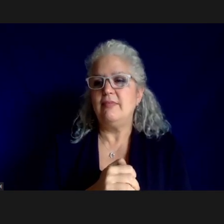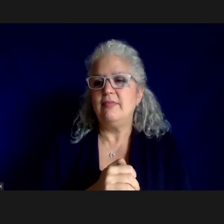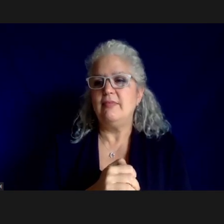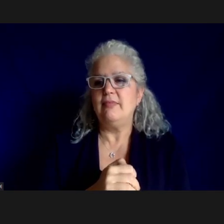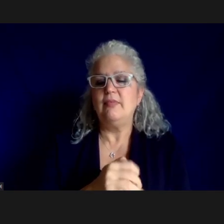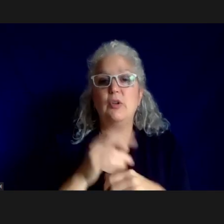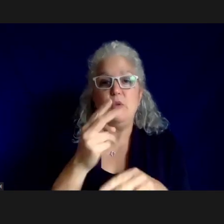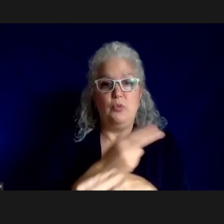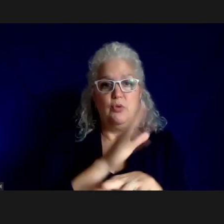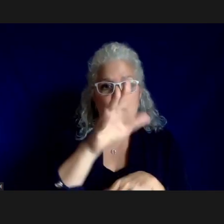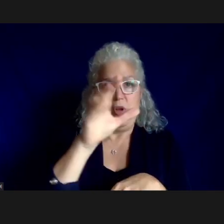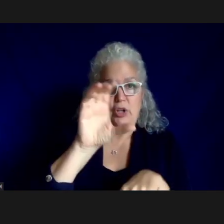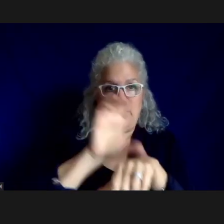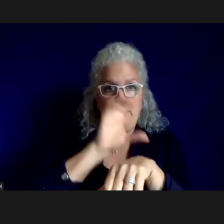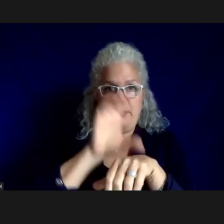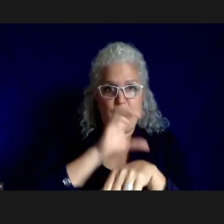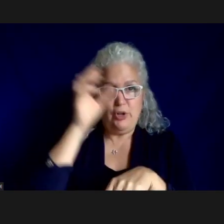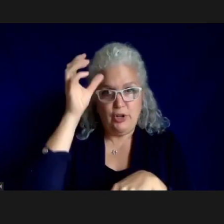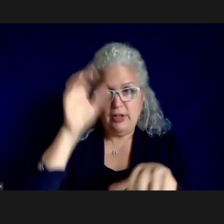el botón que dice